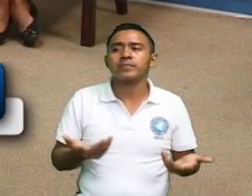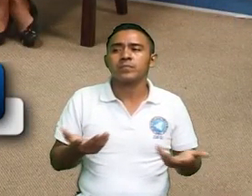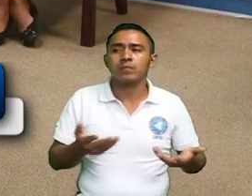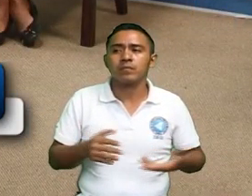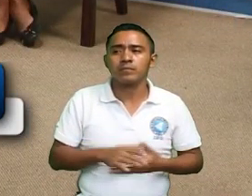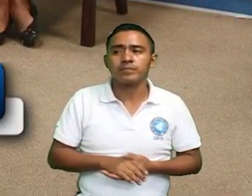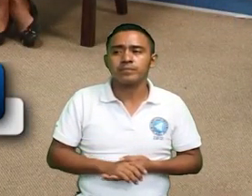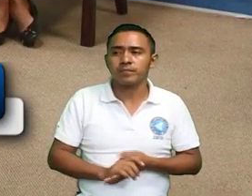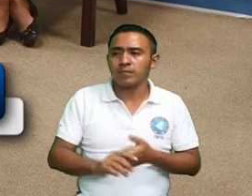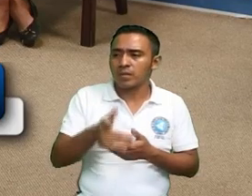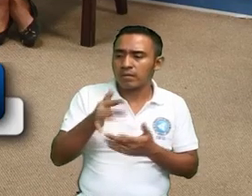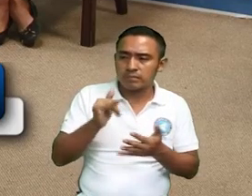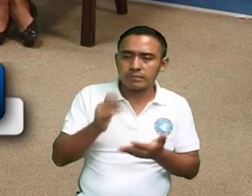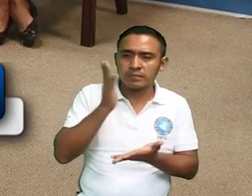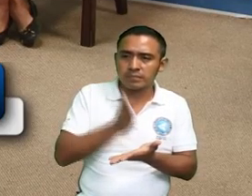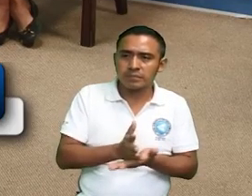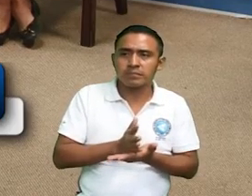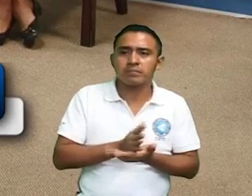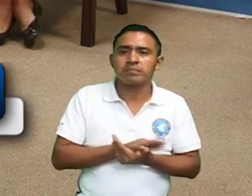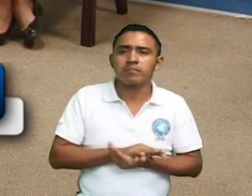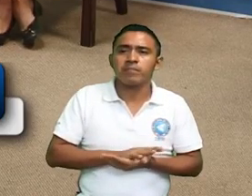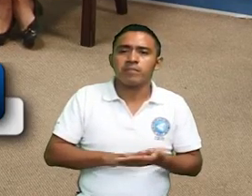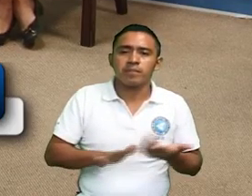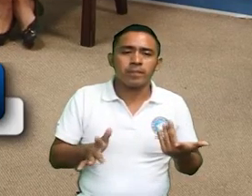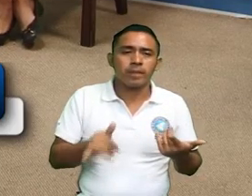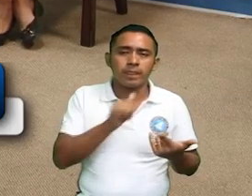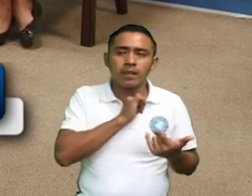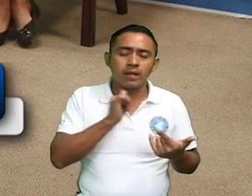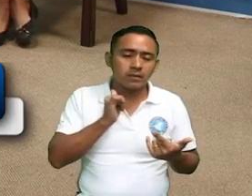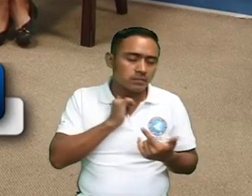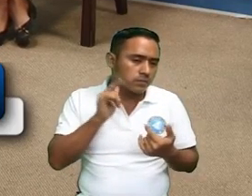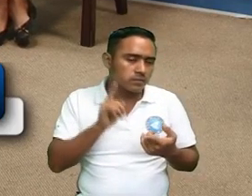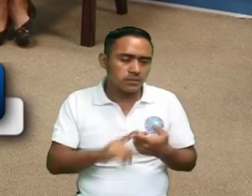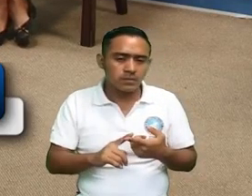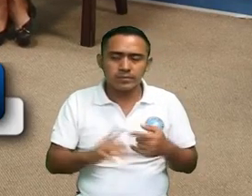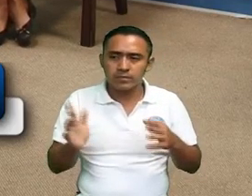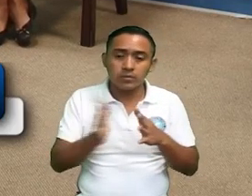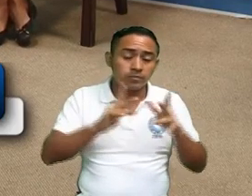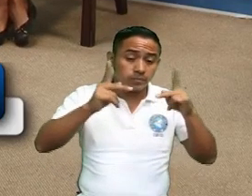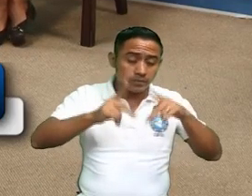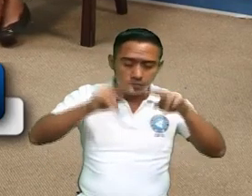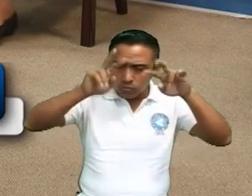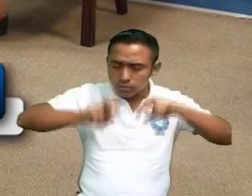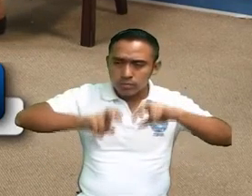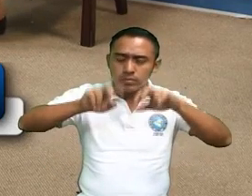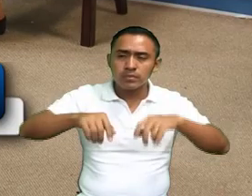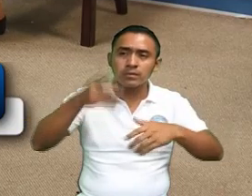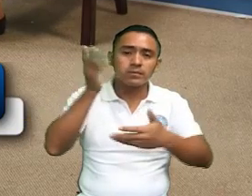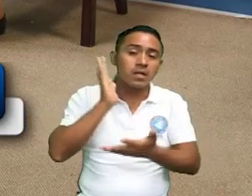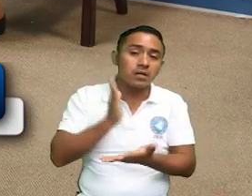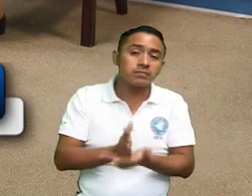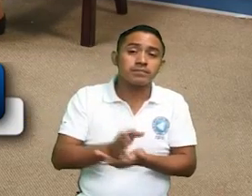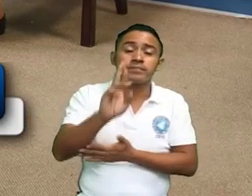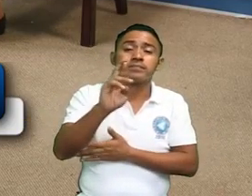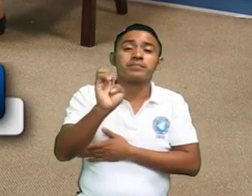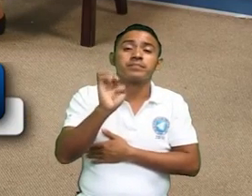ya diagnostica, ya le ha hecho los exámenes pertinentes a la persona y que tiene, padece de